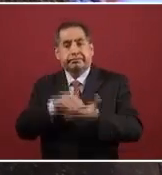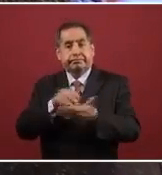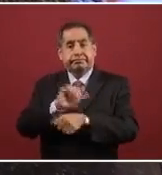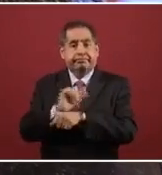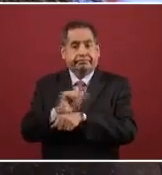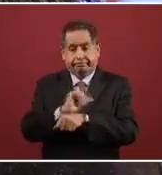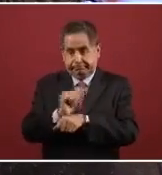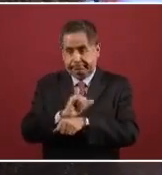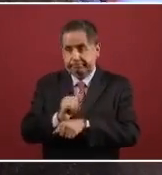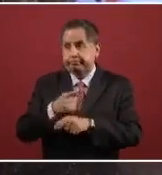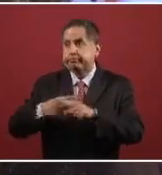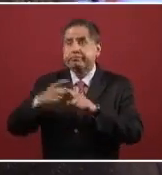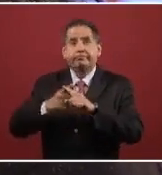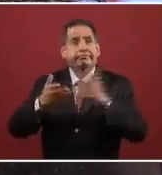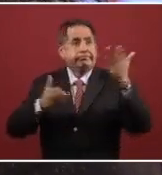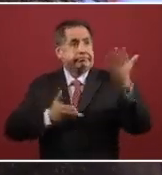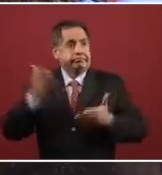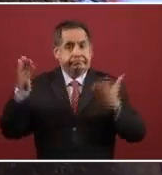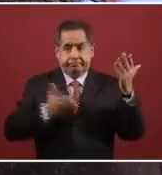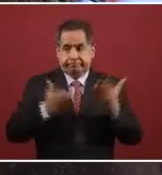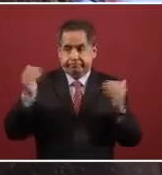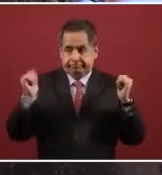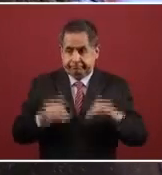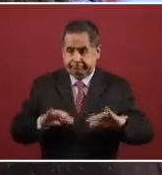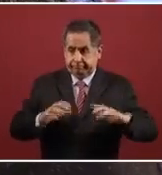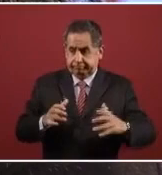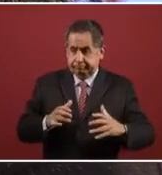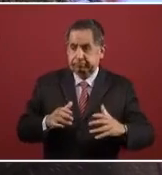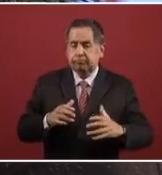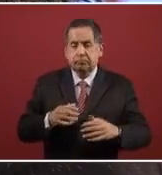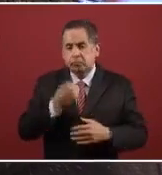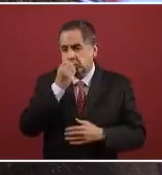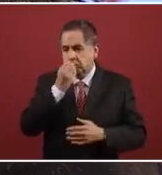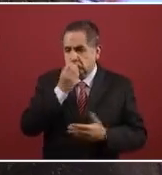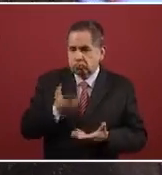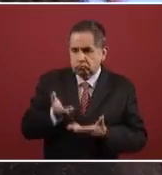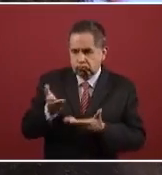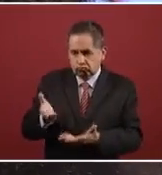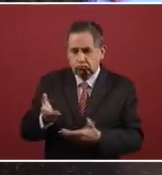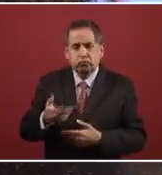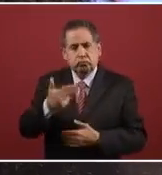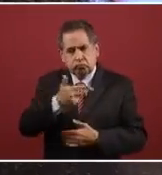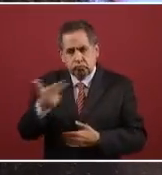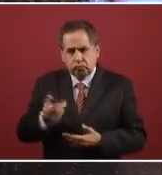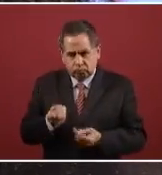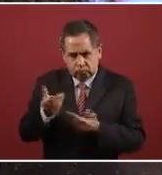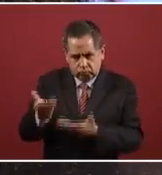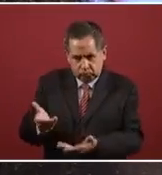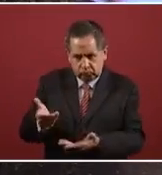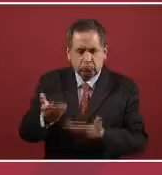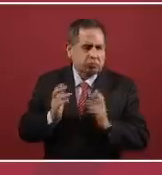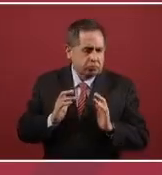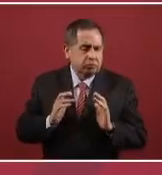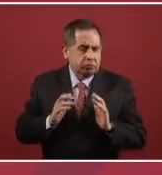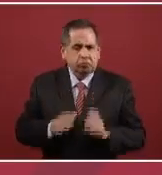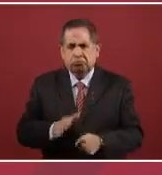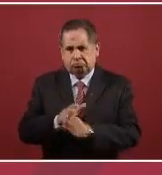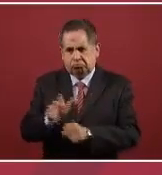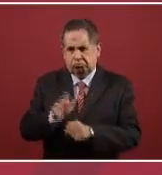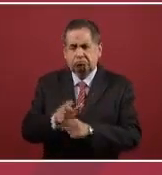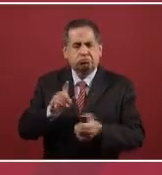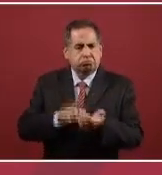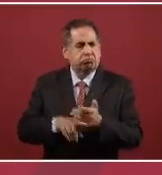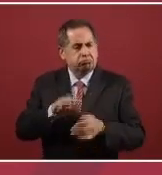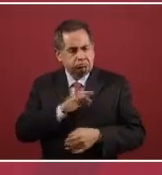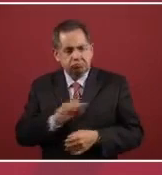que vienen del país aquí en cuanto a su alimentación y su hospedaje, dado que tenemos la posibilidad de